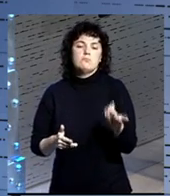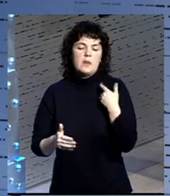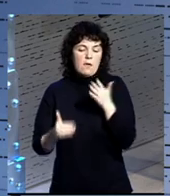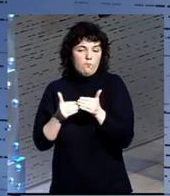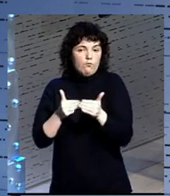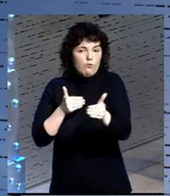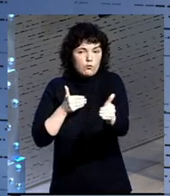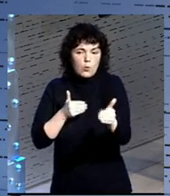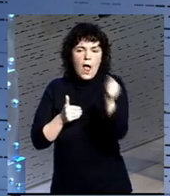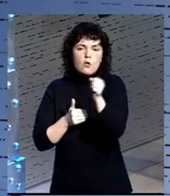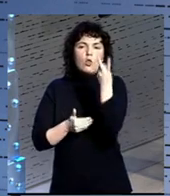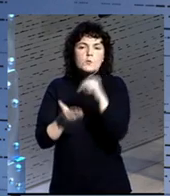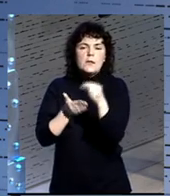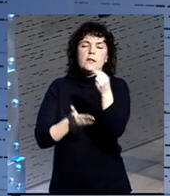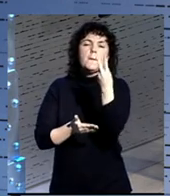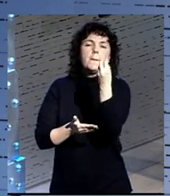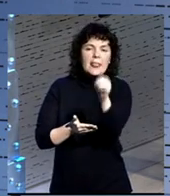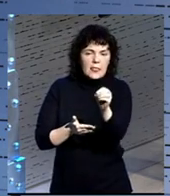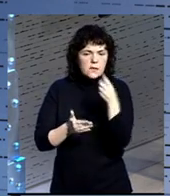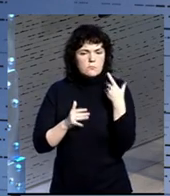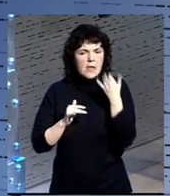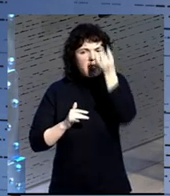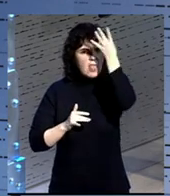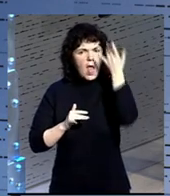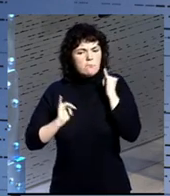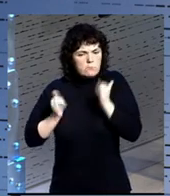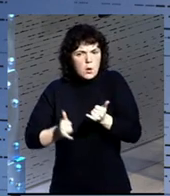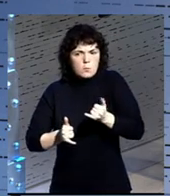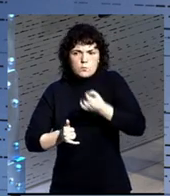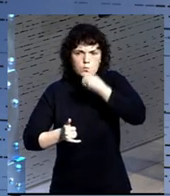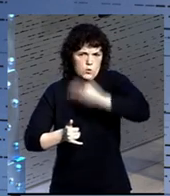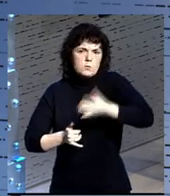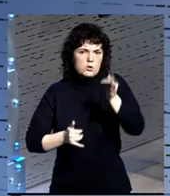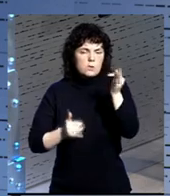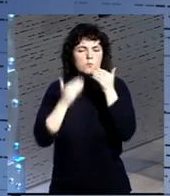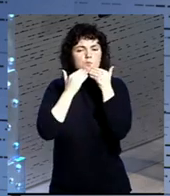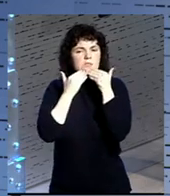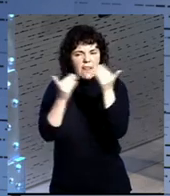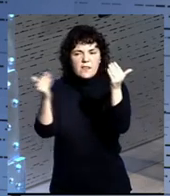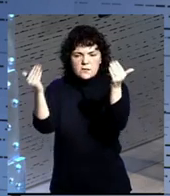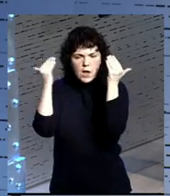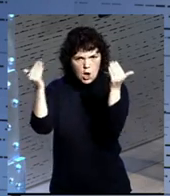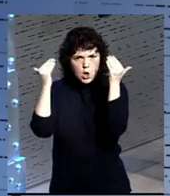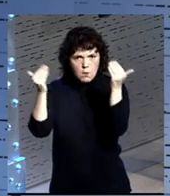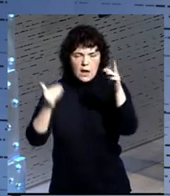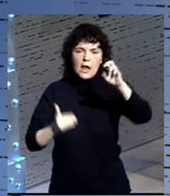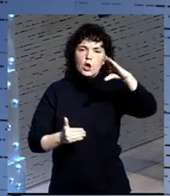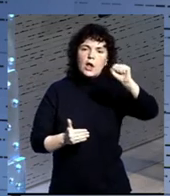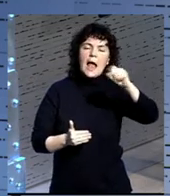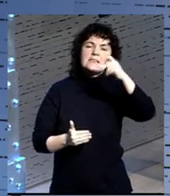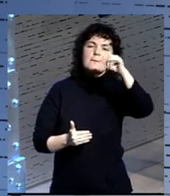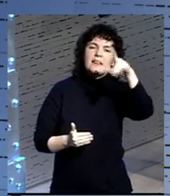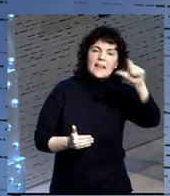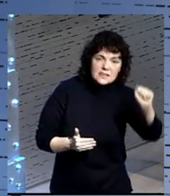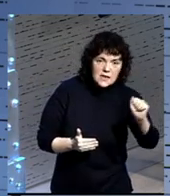horizonte del 2020 es una muy buena iniciativa. Por lo tanto, muchas gracias y enhorabuena a Roca Salvatella por un lado y por